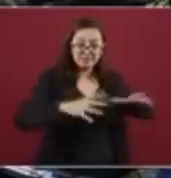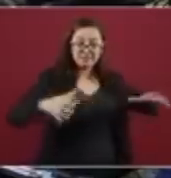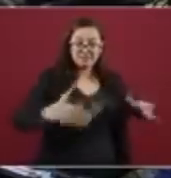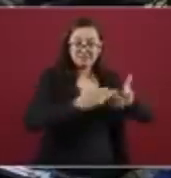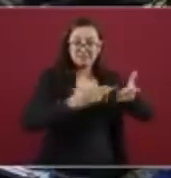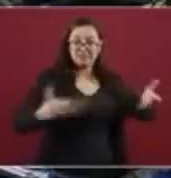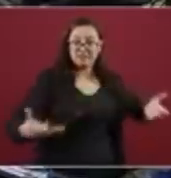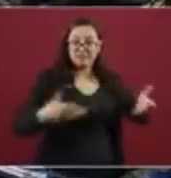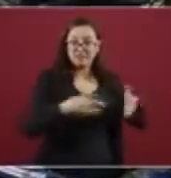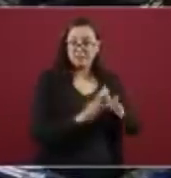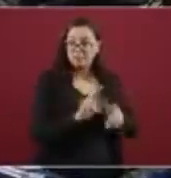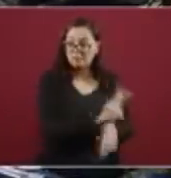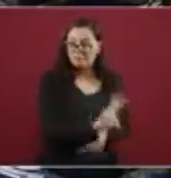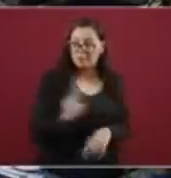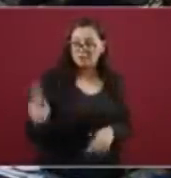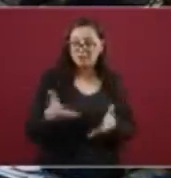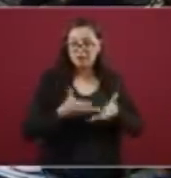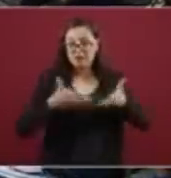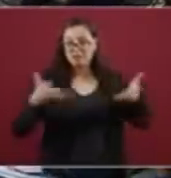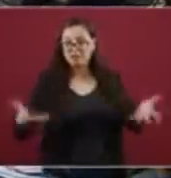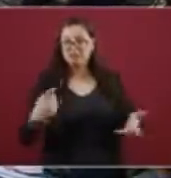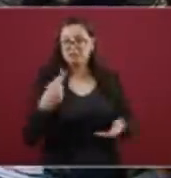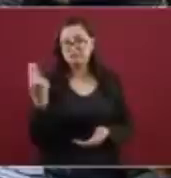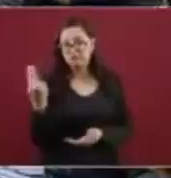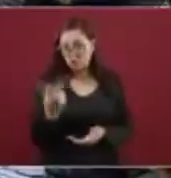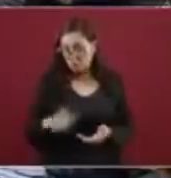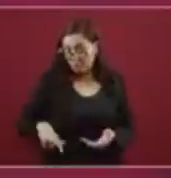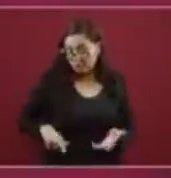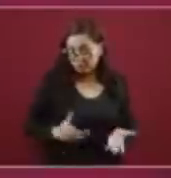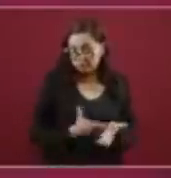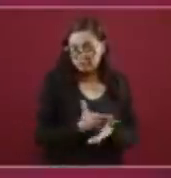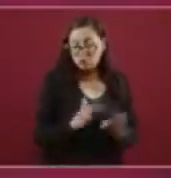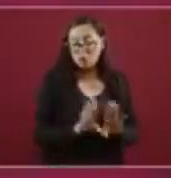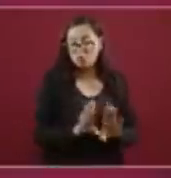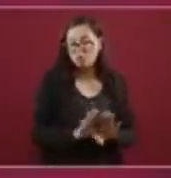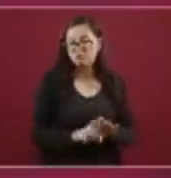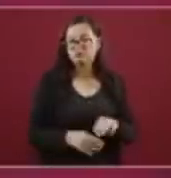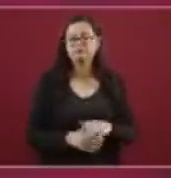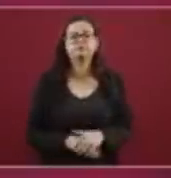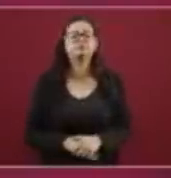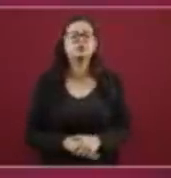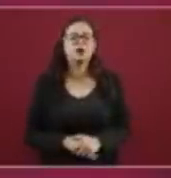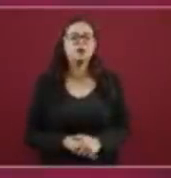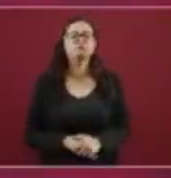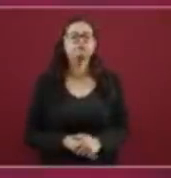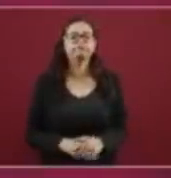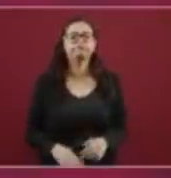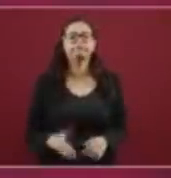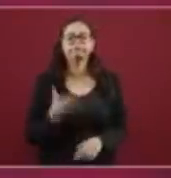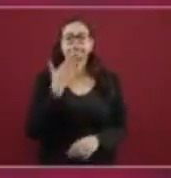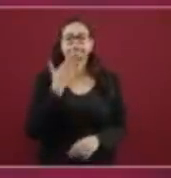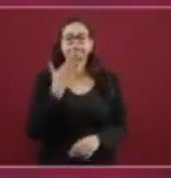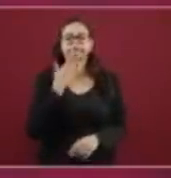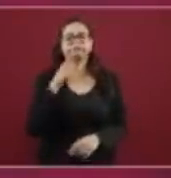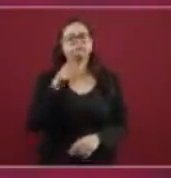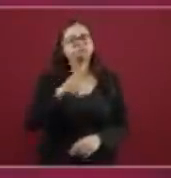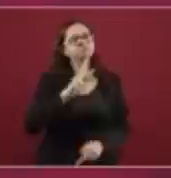al respecto. Muchas gracias, señor presidente. Muy bien. Sí, muy buenas tus preguntas. Ahora me vas a estar